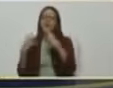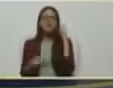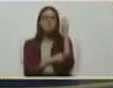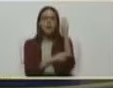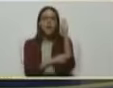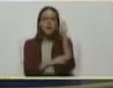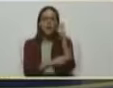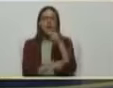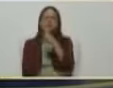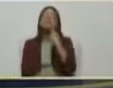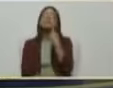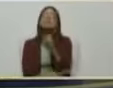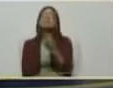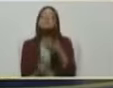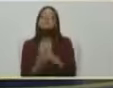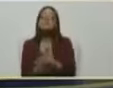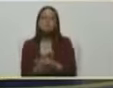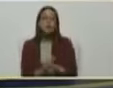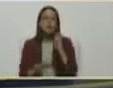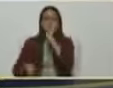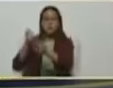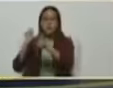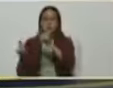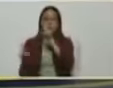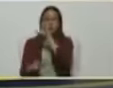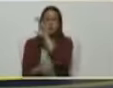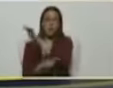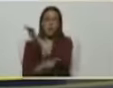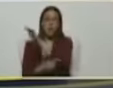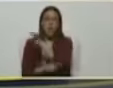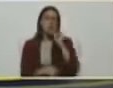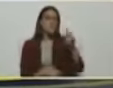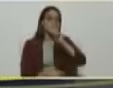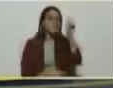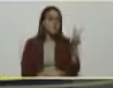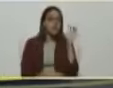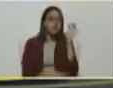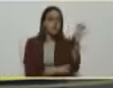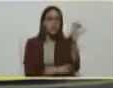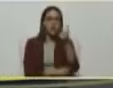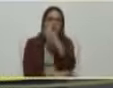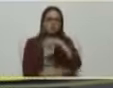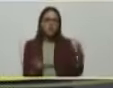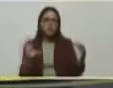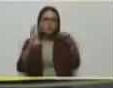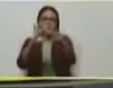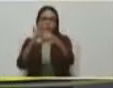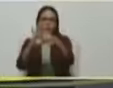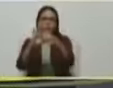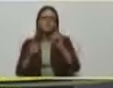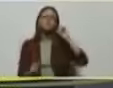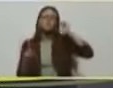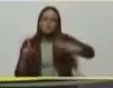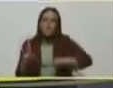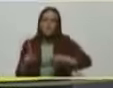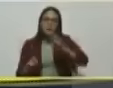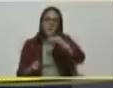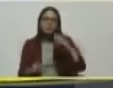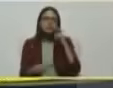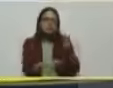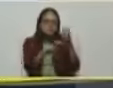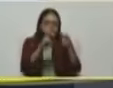dijo: Trinidad y Tobago, Venezuela, juntos debemos